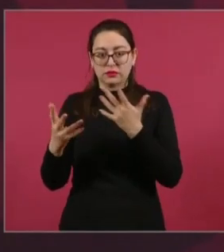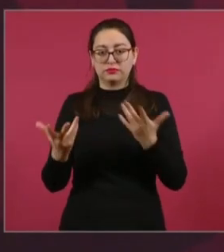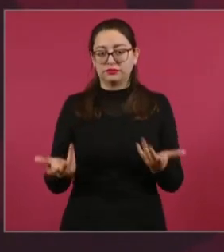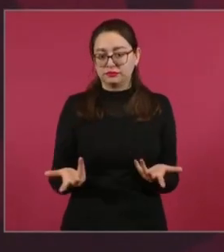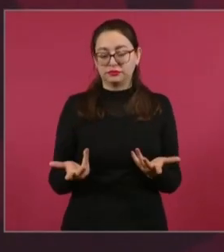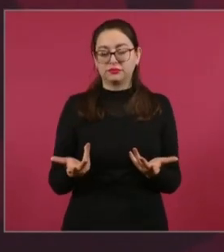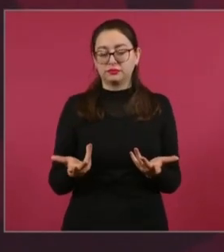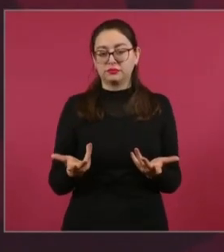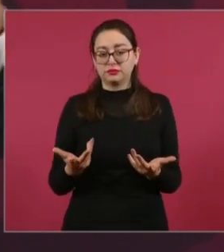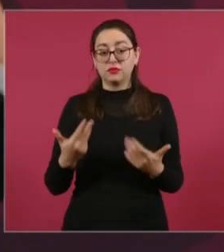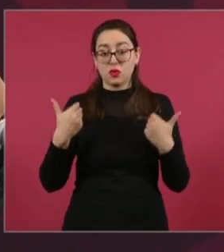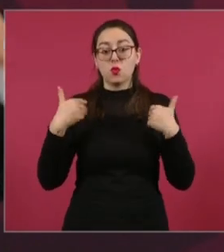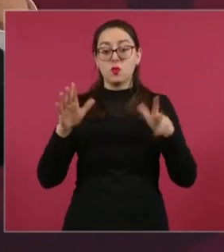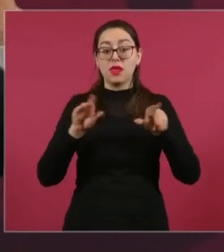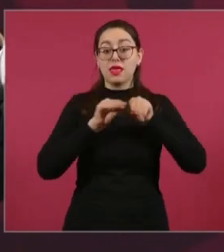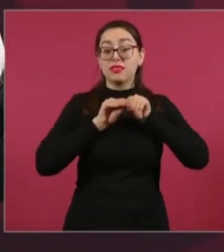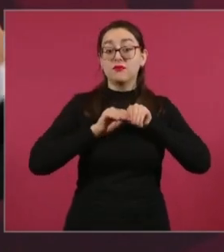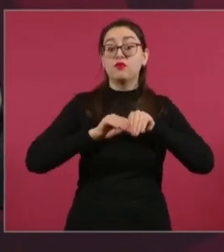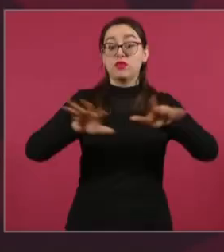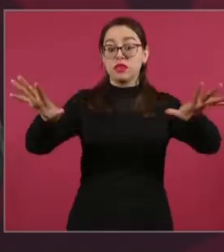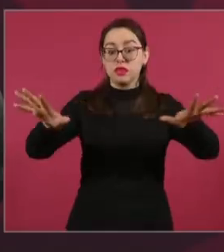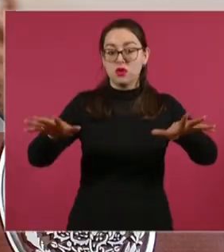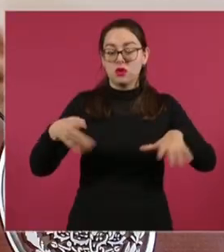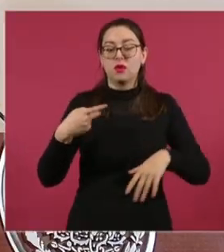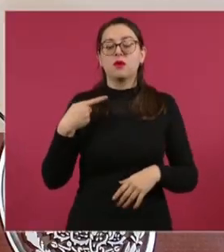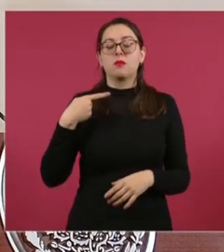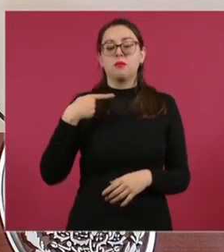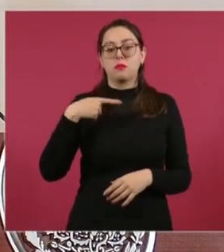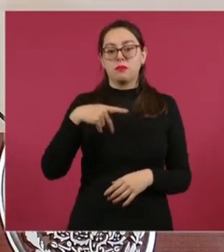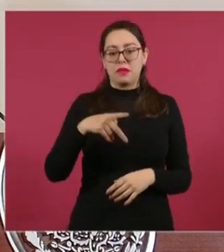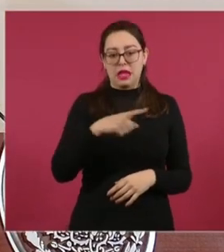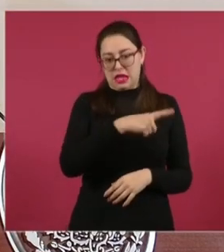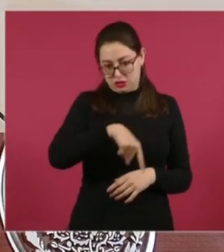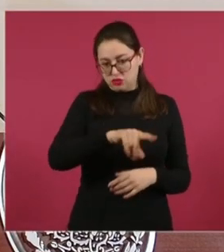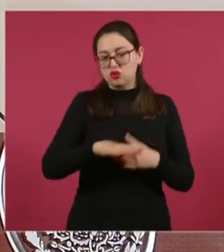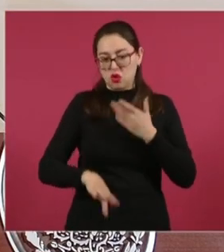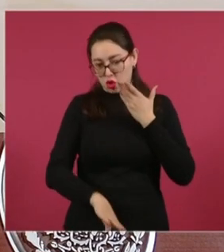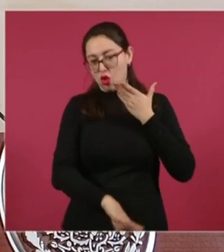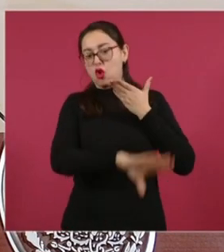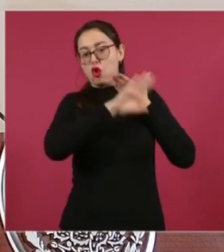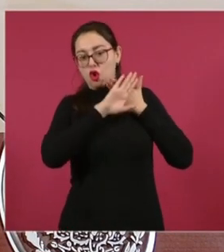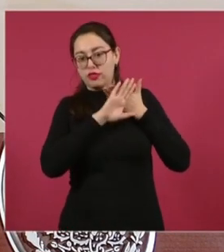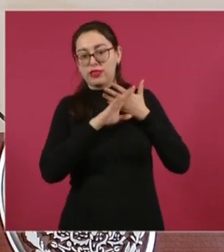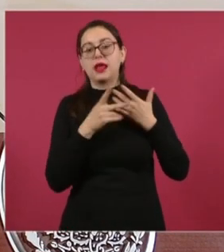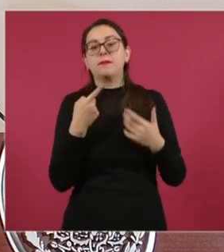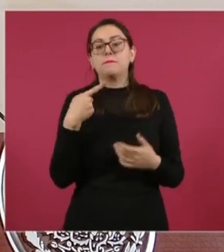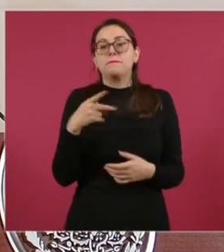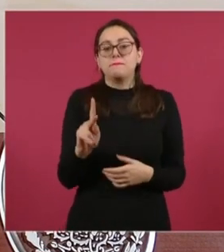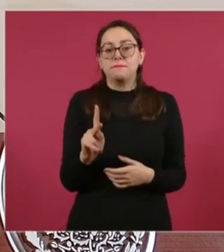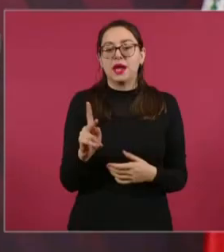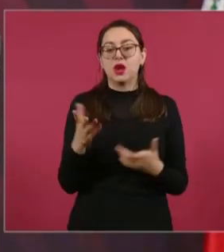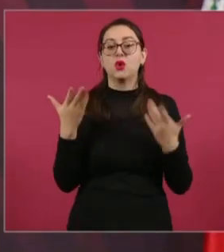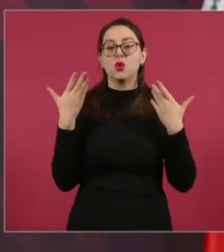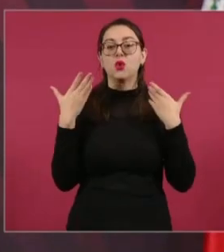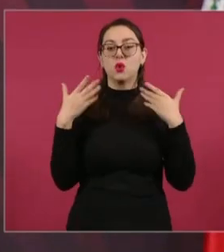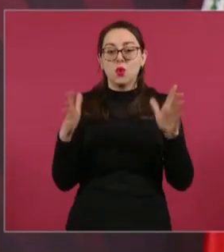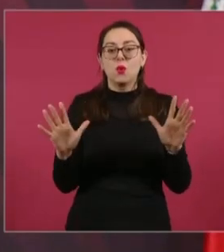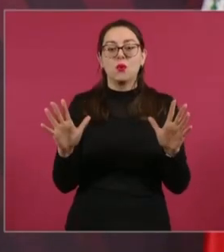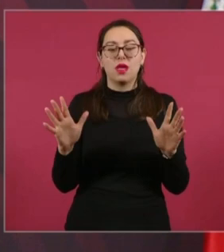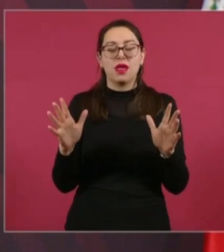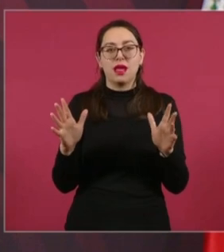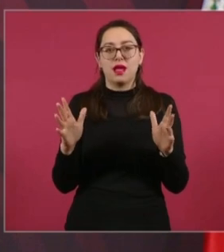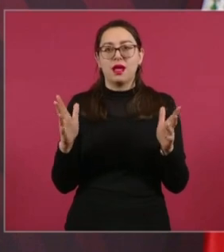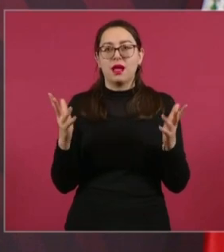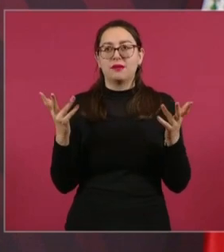golpe venía pero se iba a interpretar de manera distinta